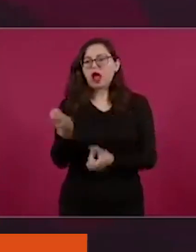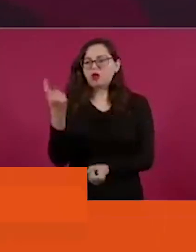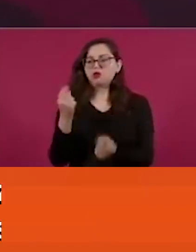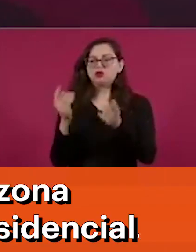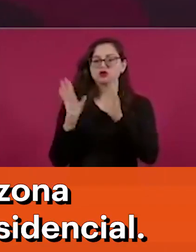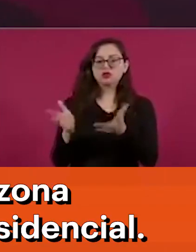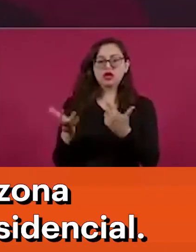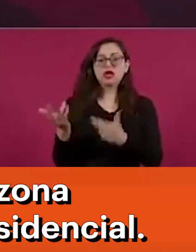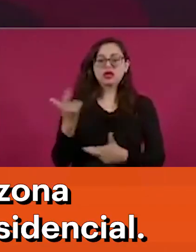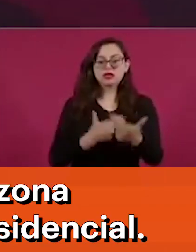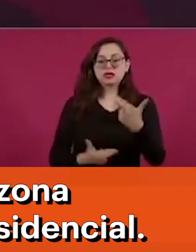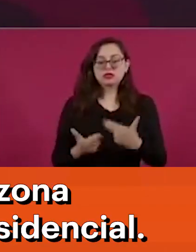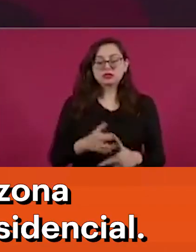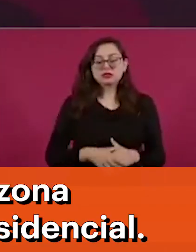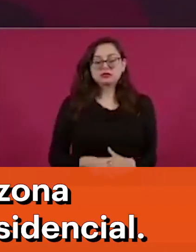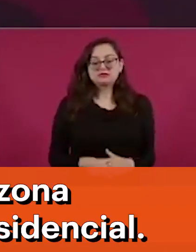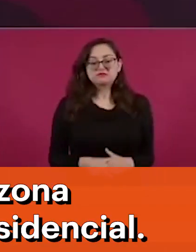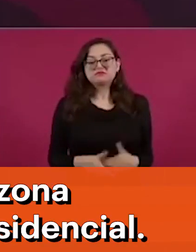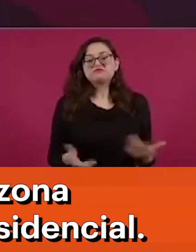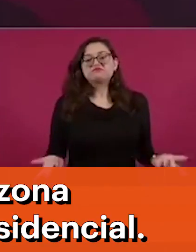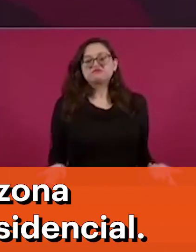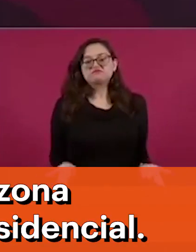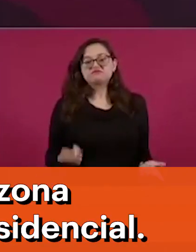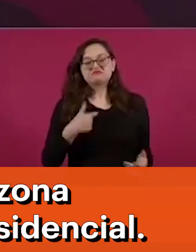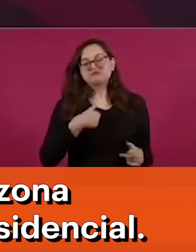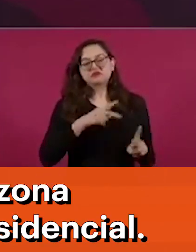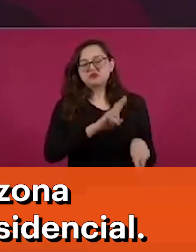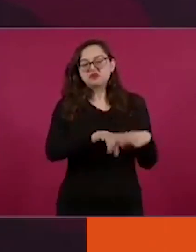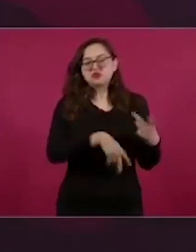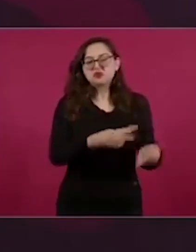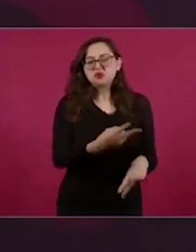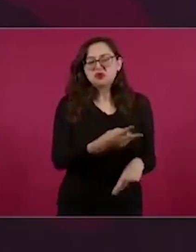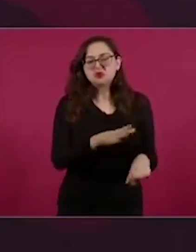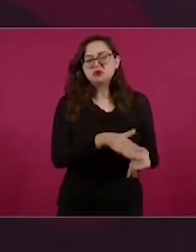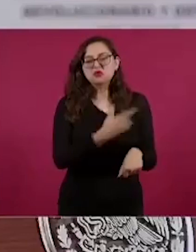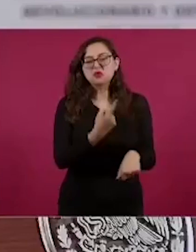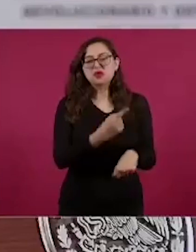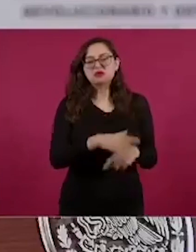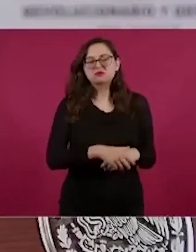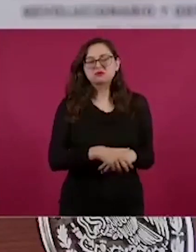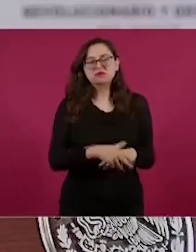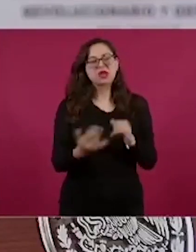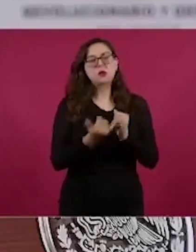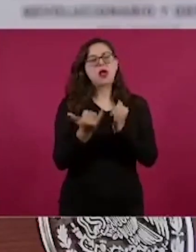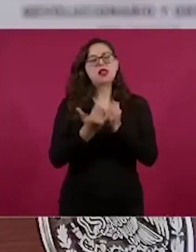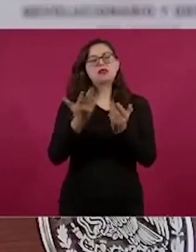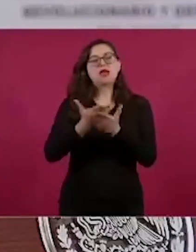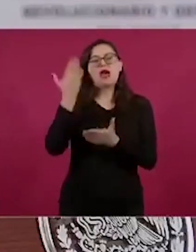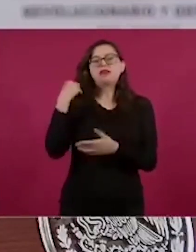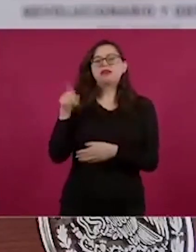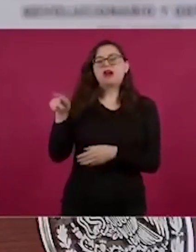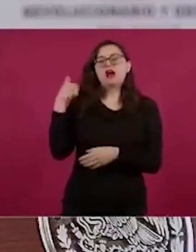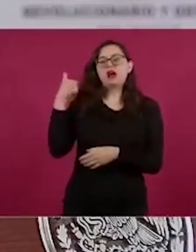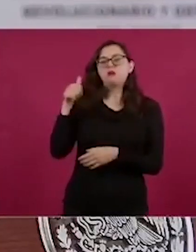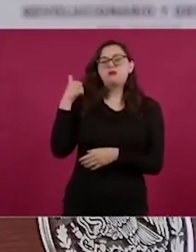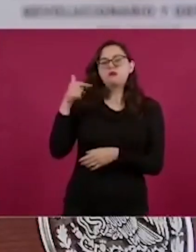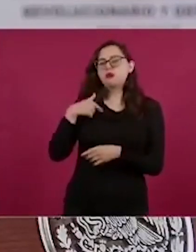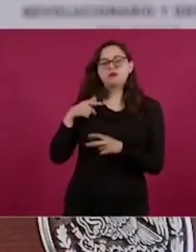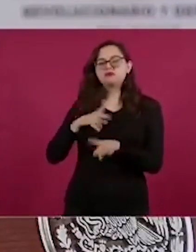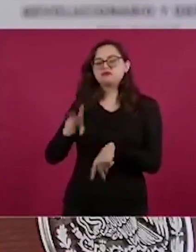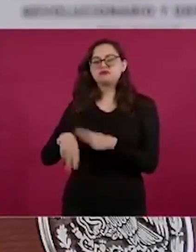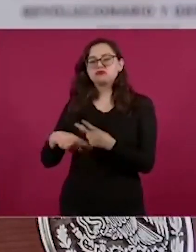Y sabes porque no voy por lo mismo que no fui en su momento Acapulco porque